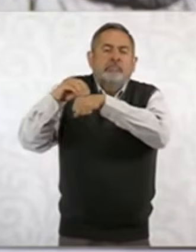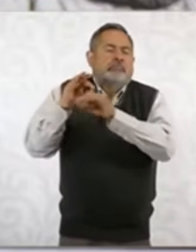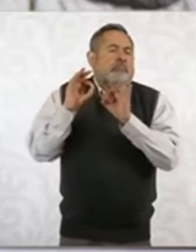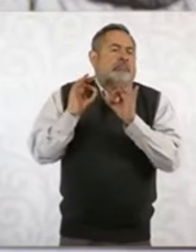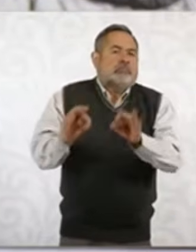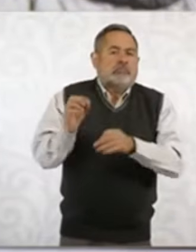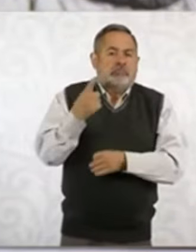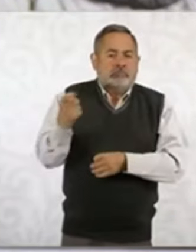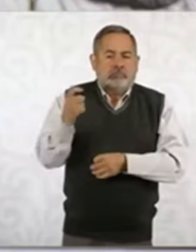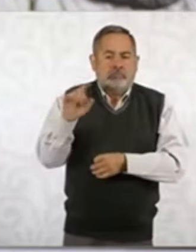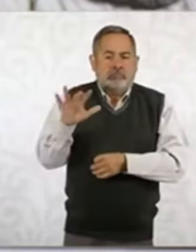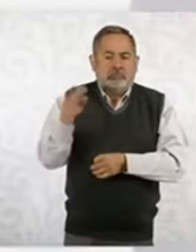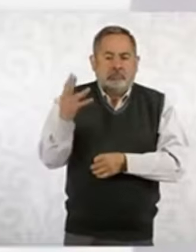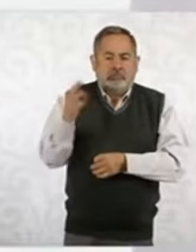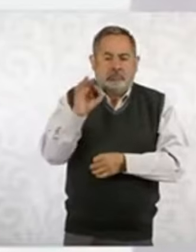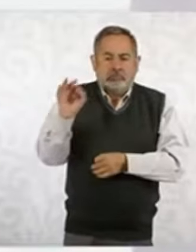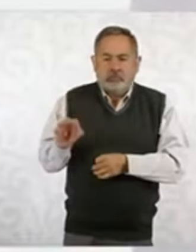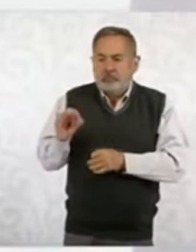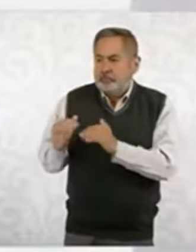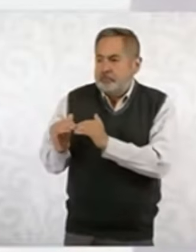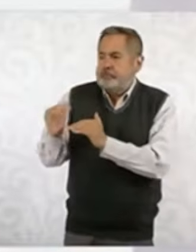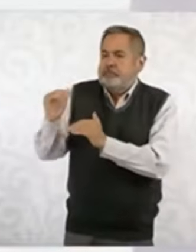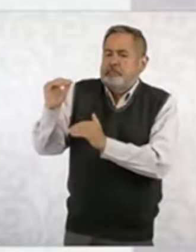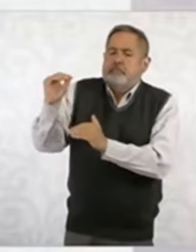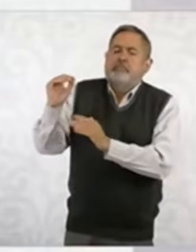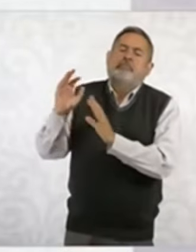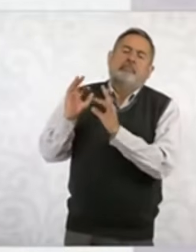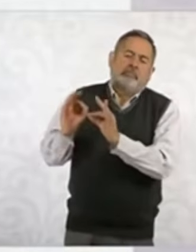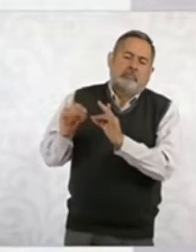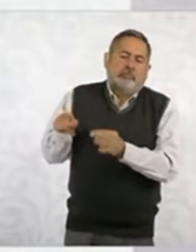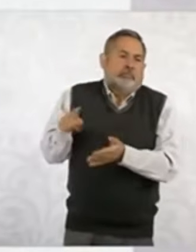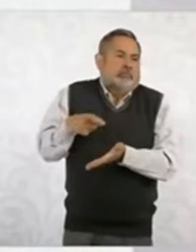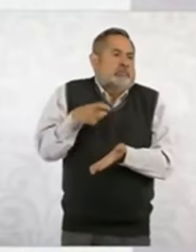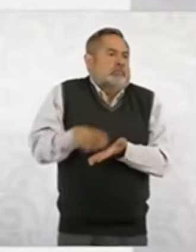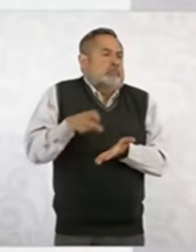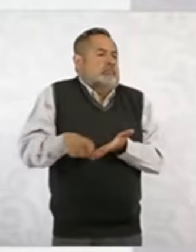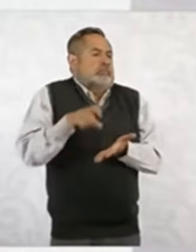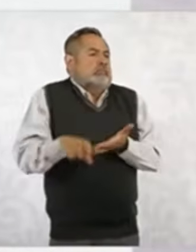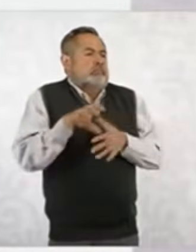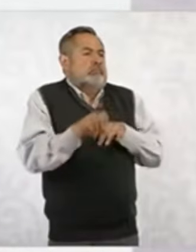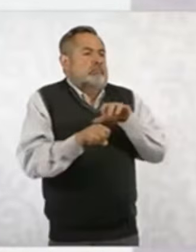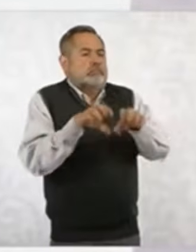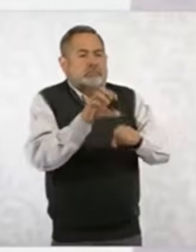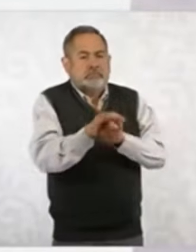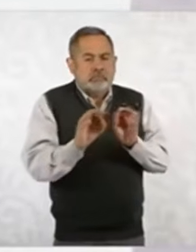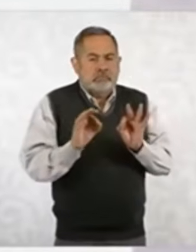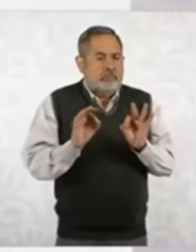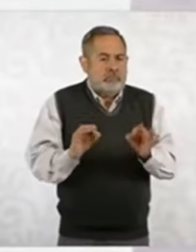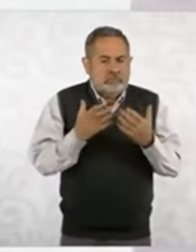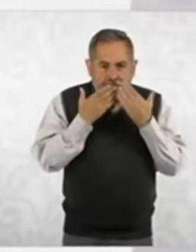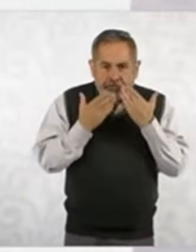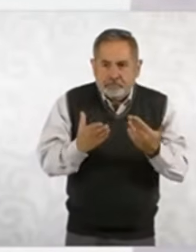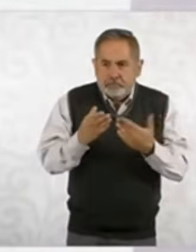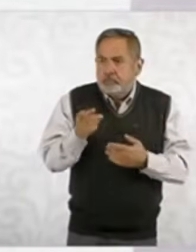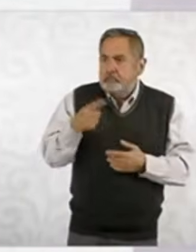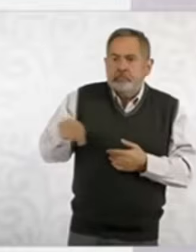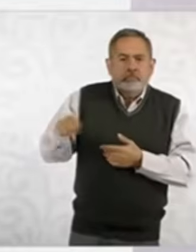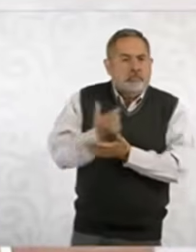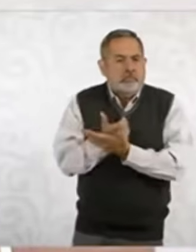154%. Y evidentemente impulsa los salarios de quien no gana el salario